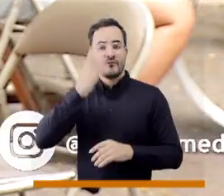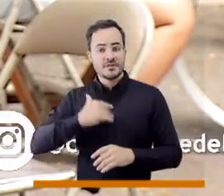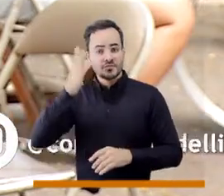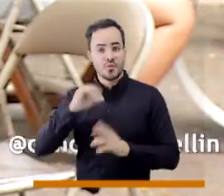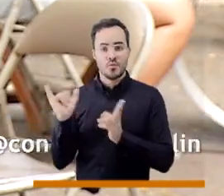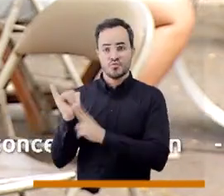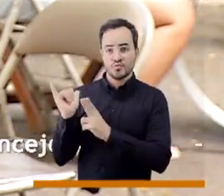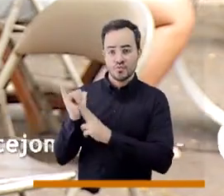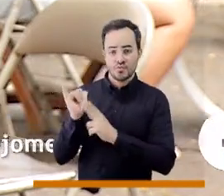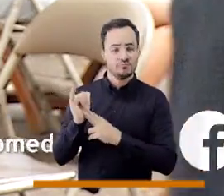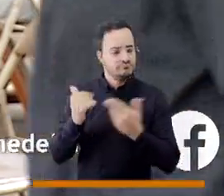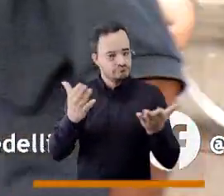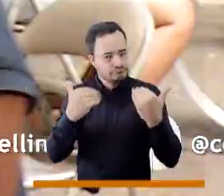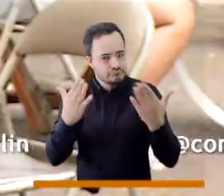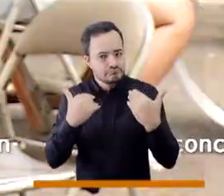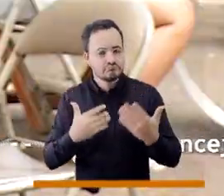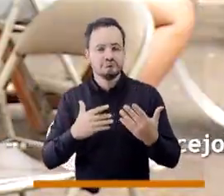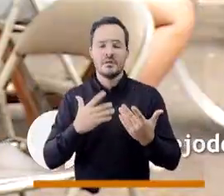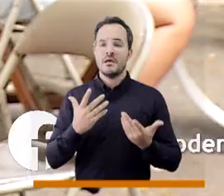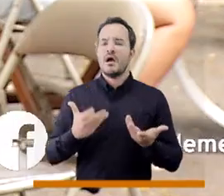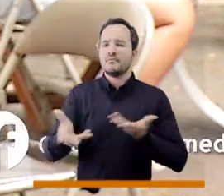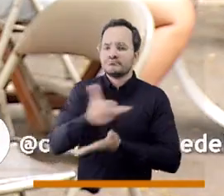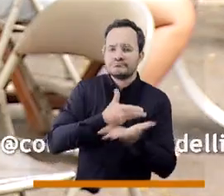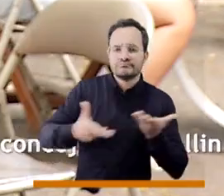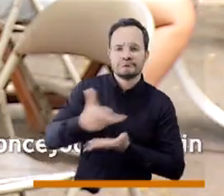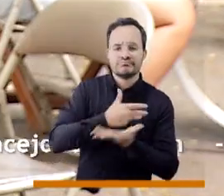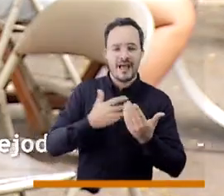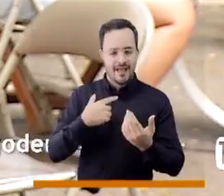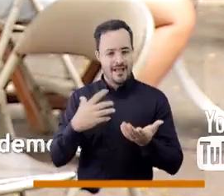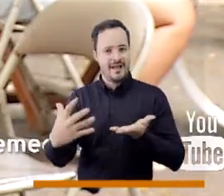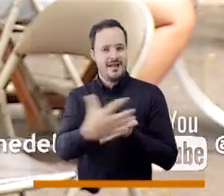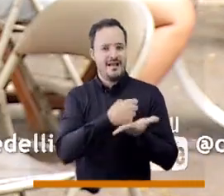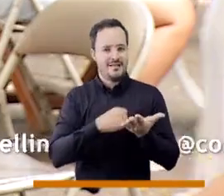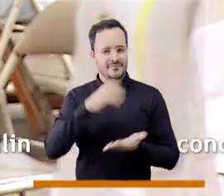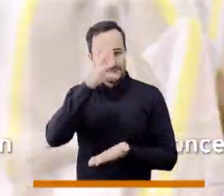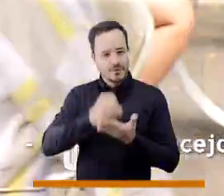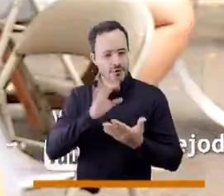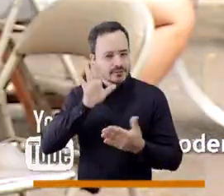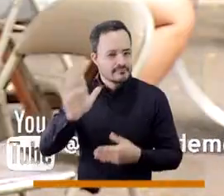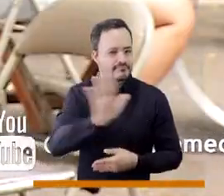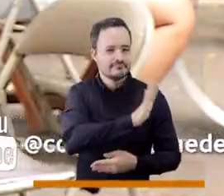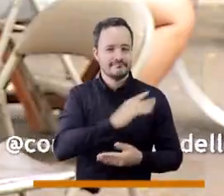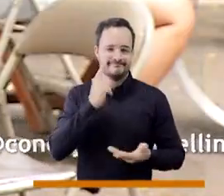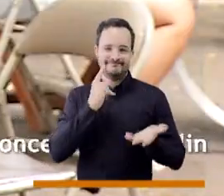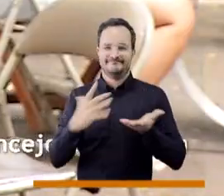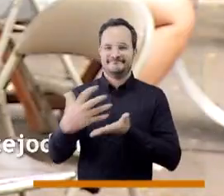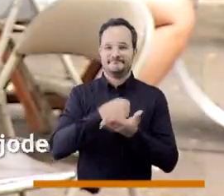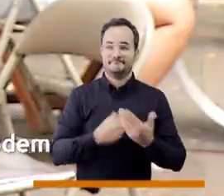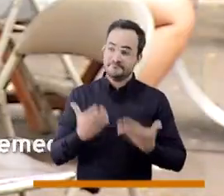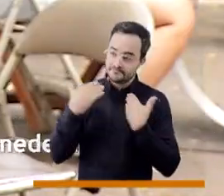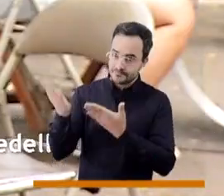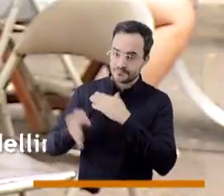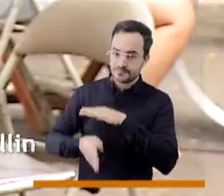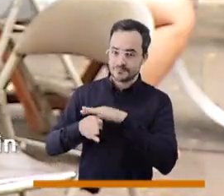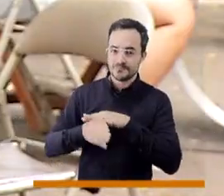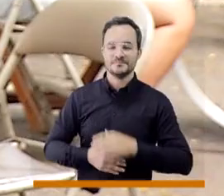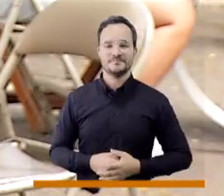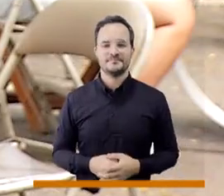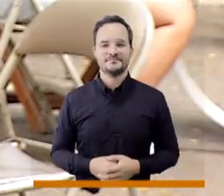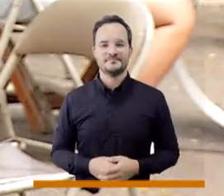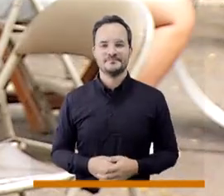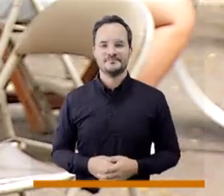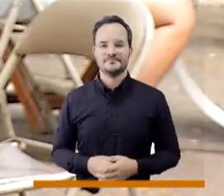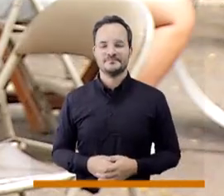@consejomedellin, en Facebook y en el canal de YouTube como Consejo de Medellín. Estamos en un diálogo constante para que interactuemos en nuestras redes